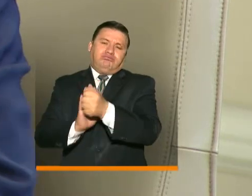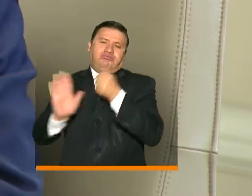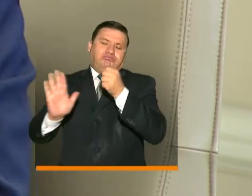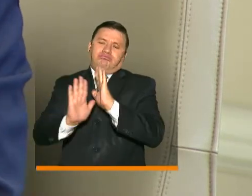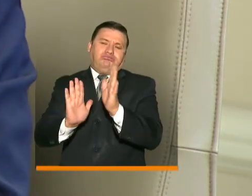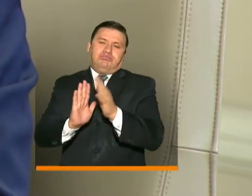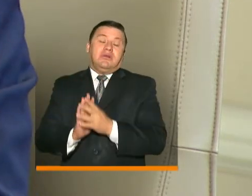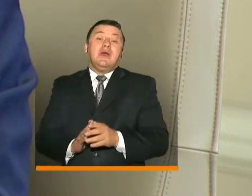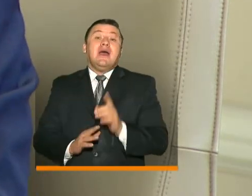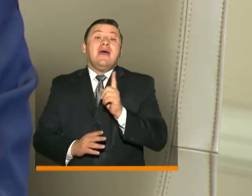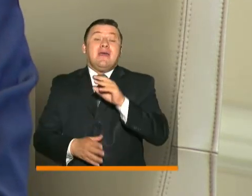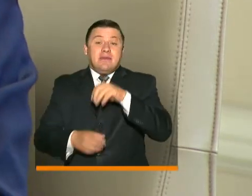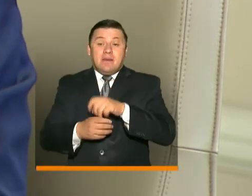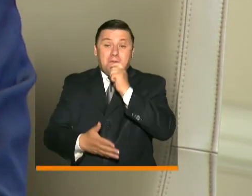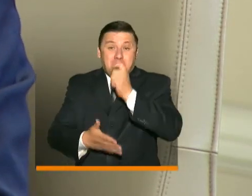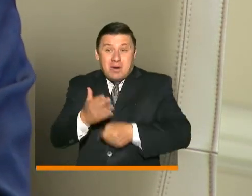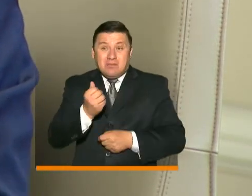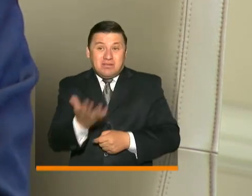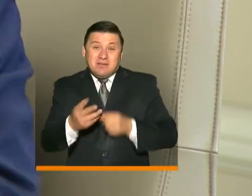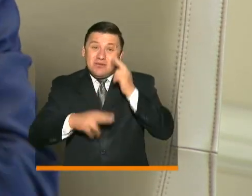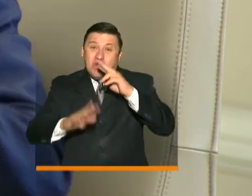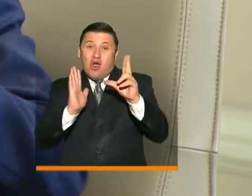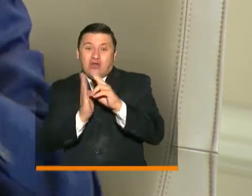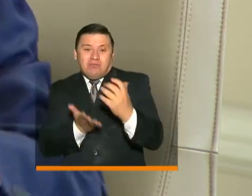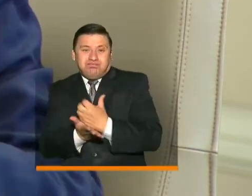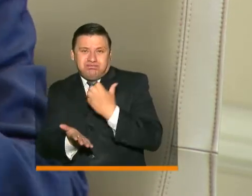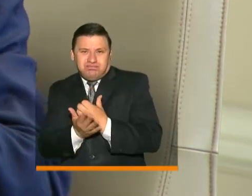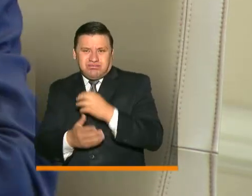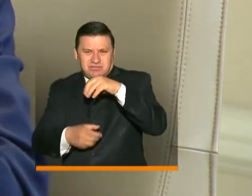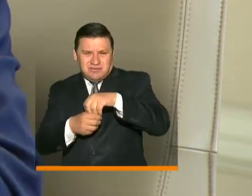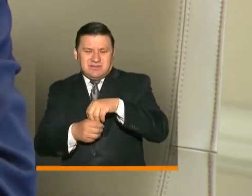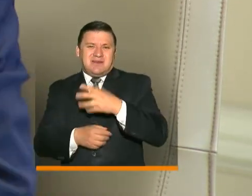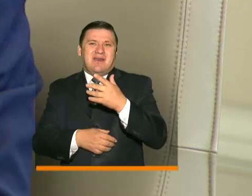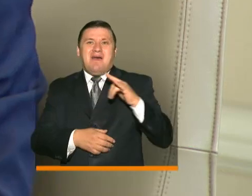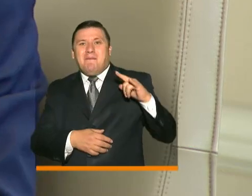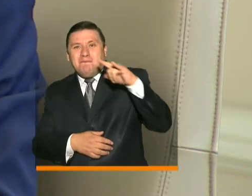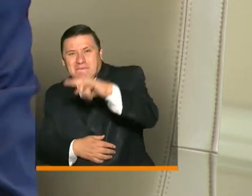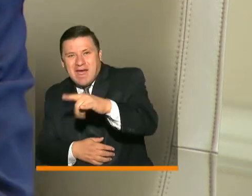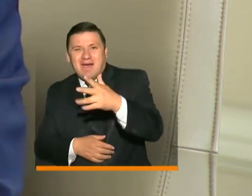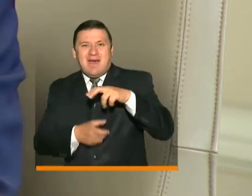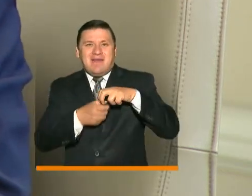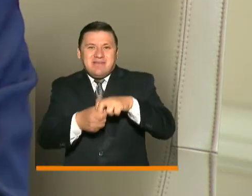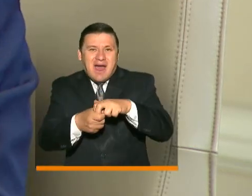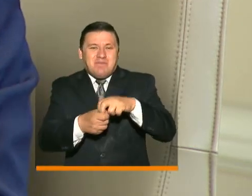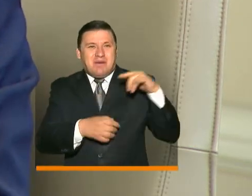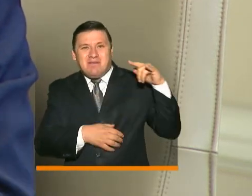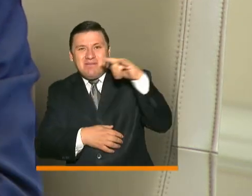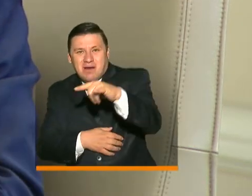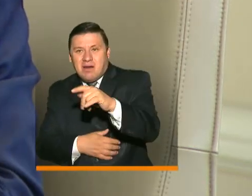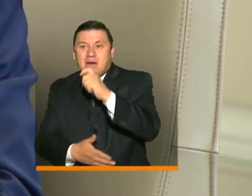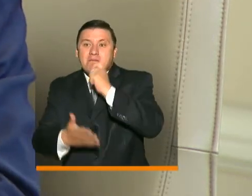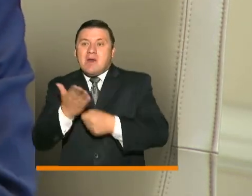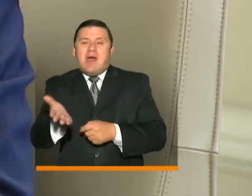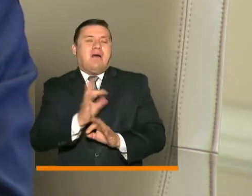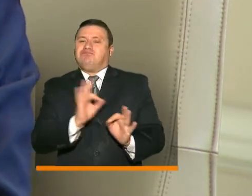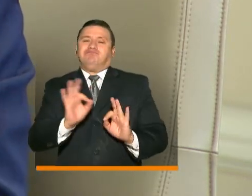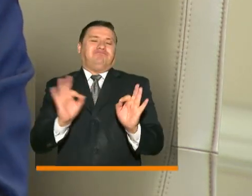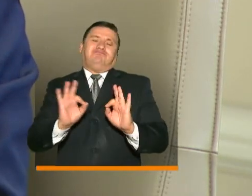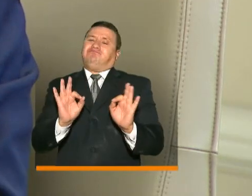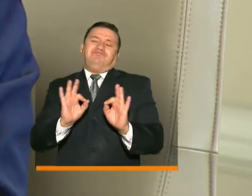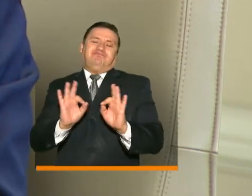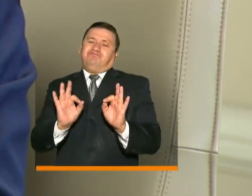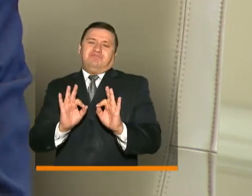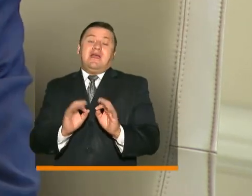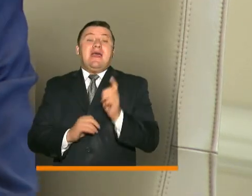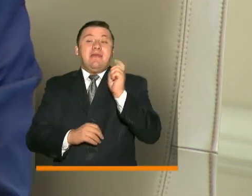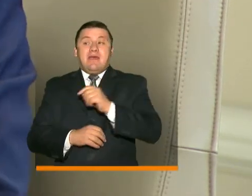del anticipo de renta al sector del turismo. Eso incluye alojamiento, agencias de viajes, transporte aéreo. Y también vamos